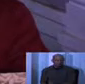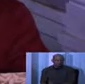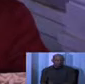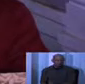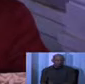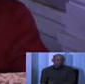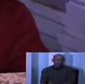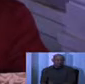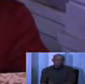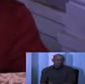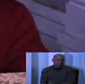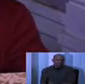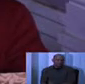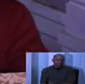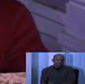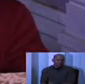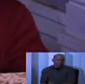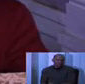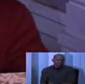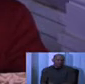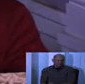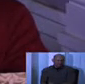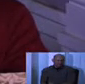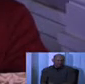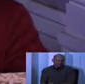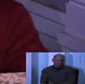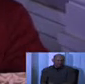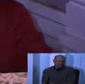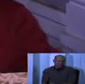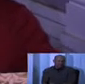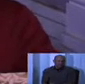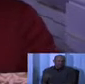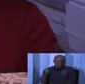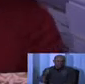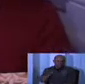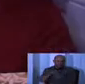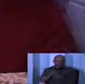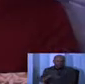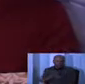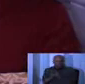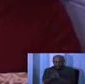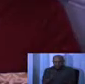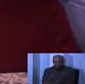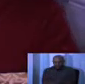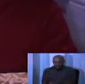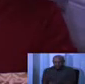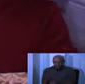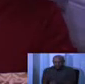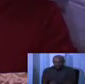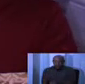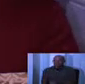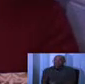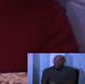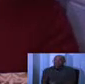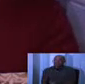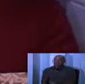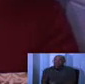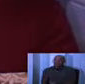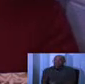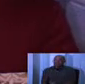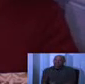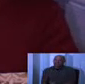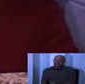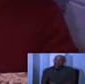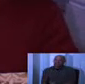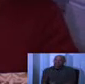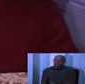20. Versión Palabra de Dios para todos. Cerca de ahí, había algunos pastores